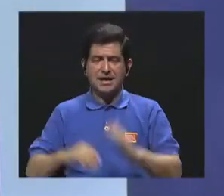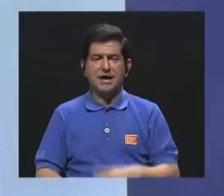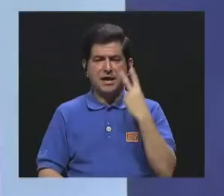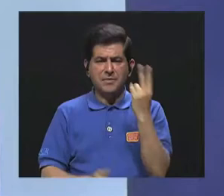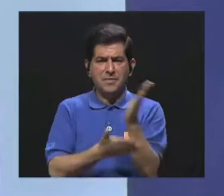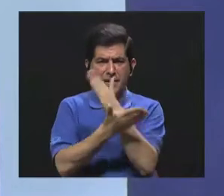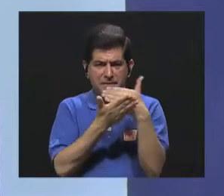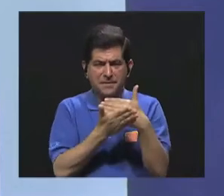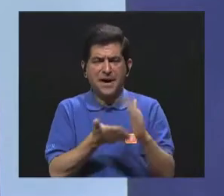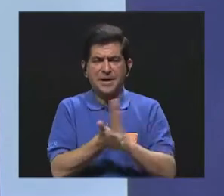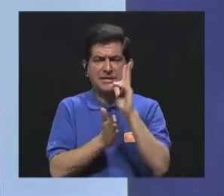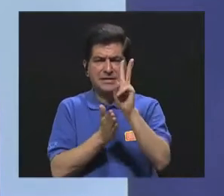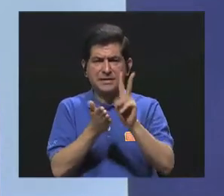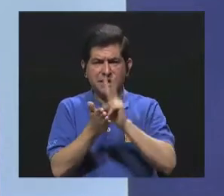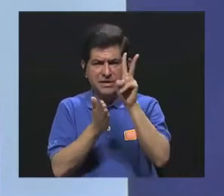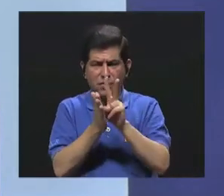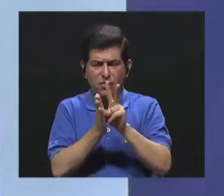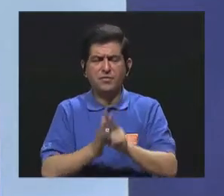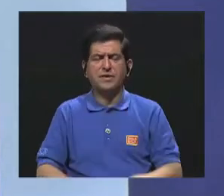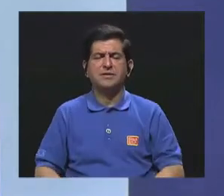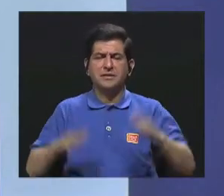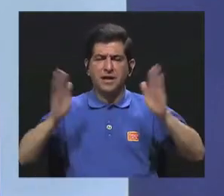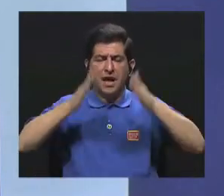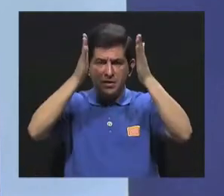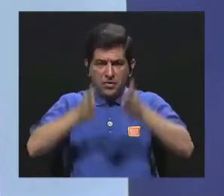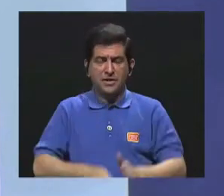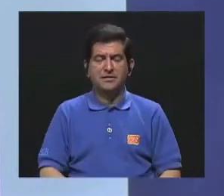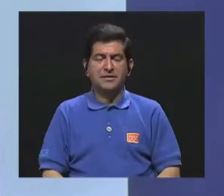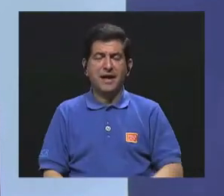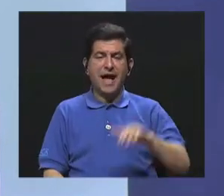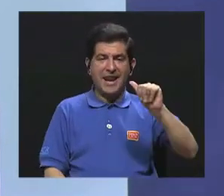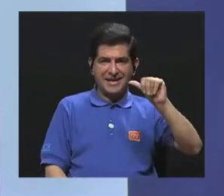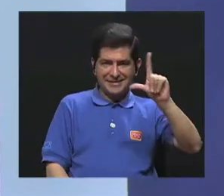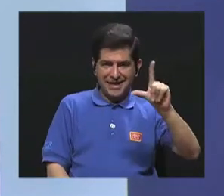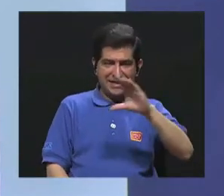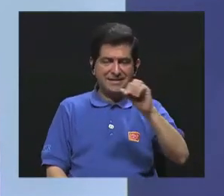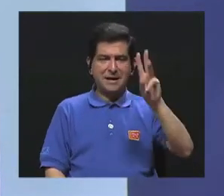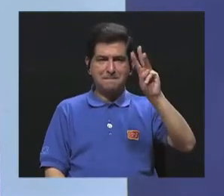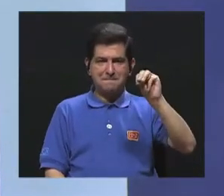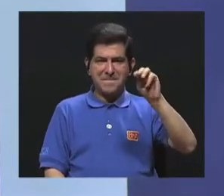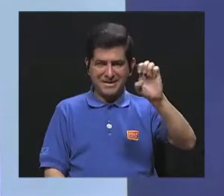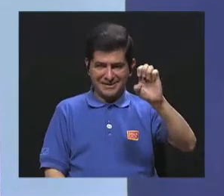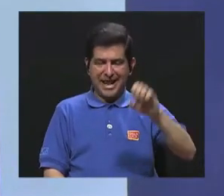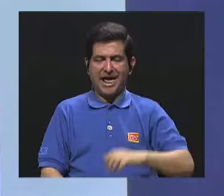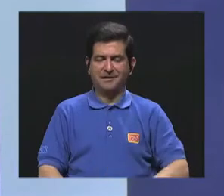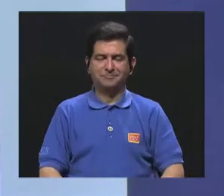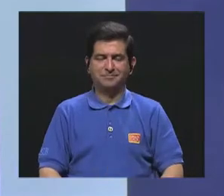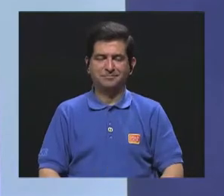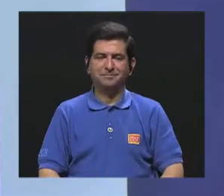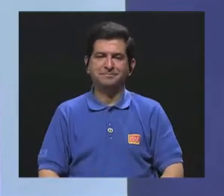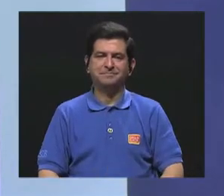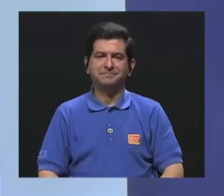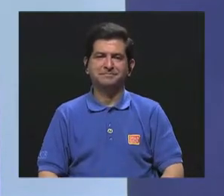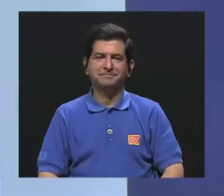Cinemateca, estamos viendo fragmentos del documental Los Volátiles de Alessandra Latichef y Marcela Esquivel, que están aquí con nosotros.